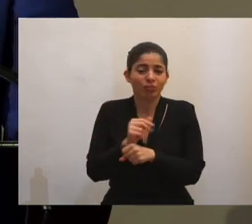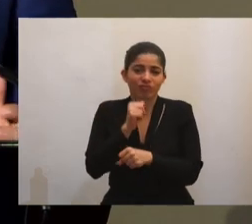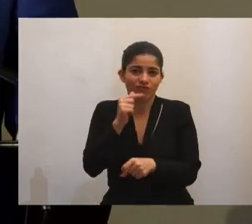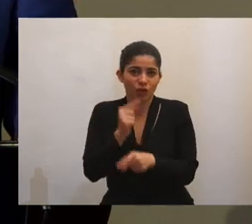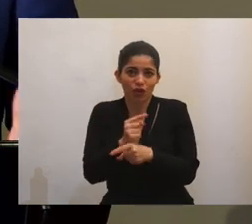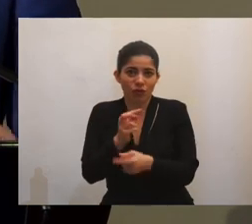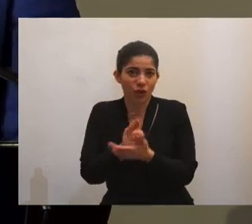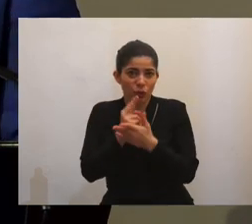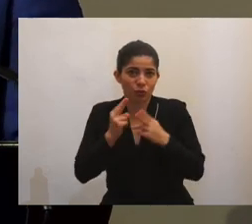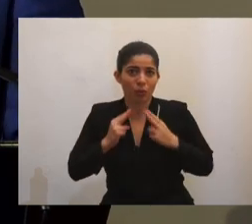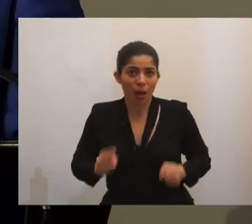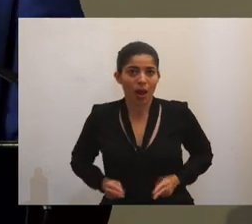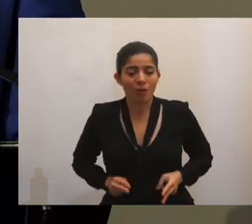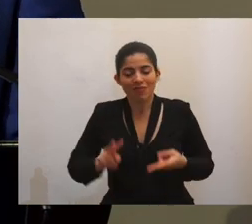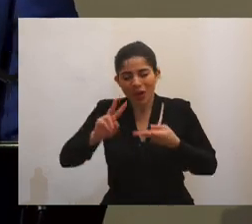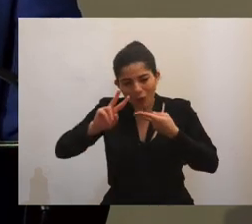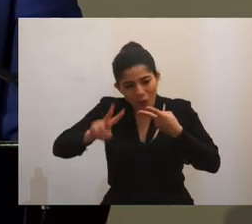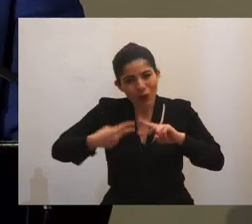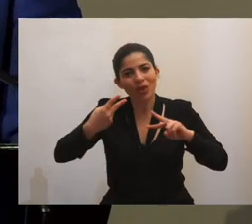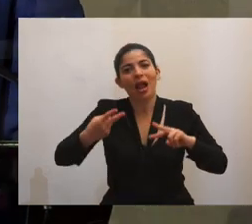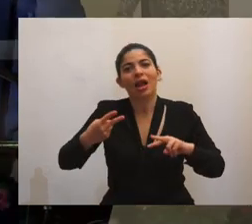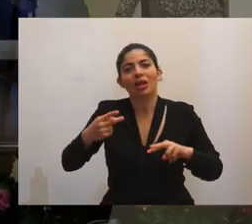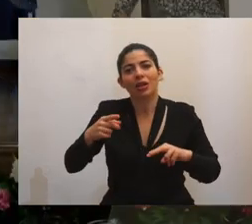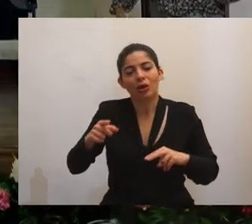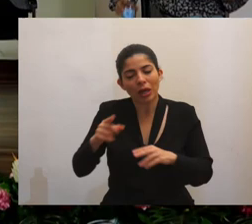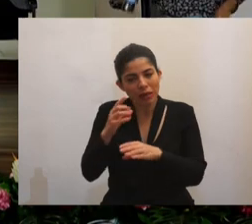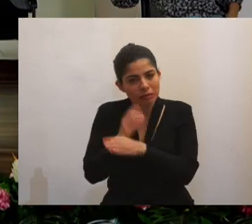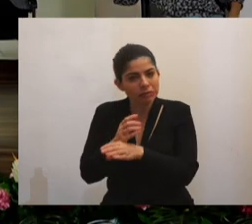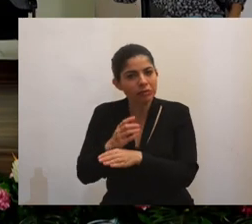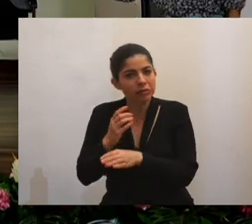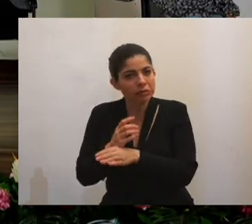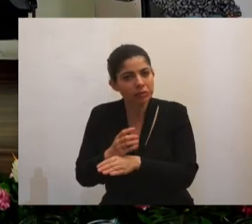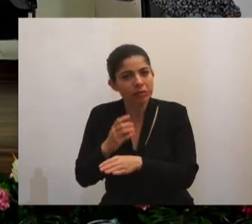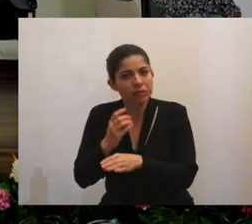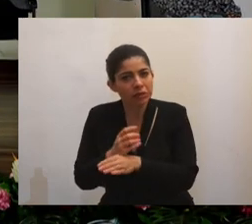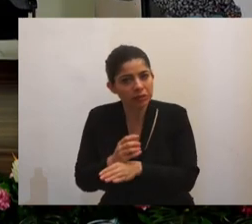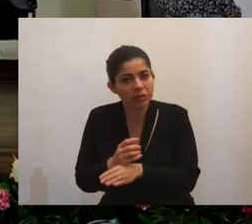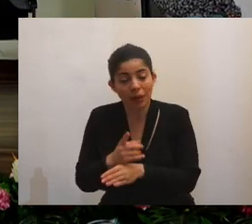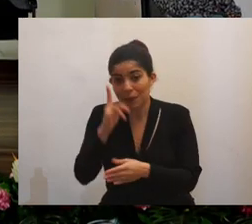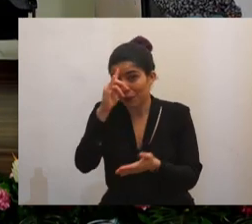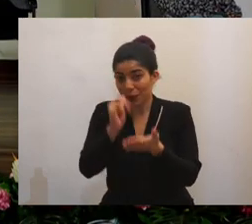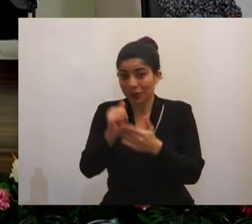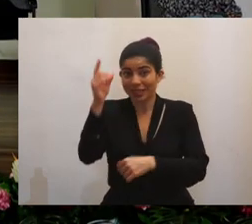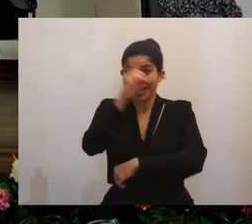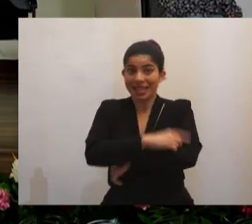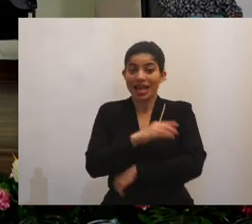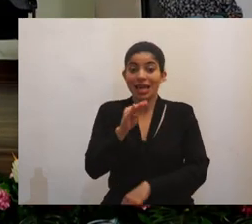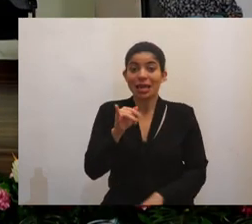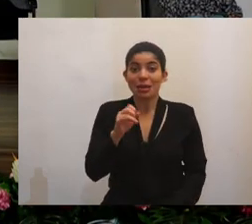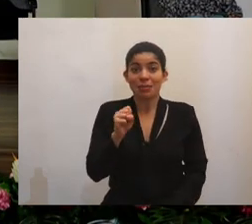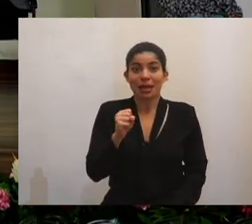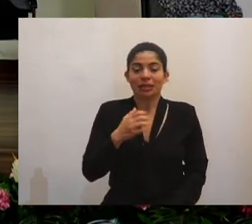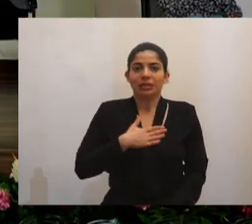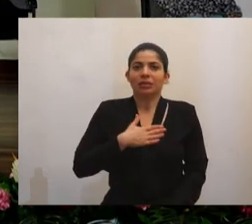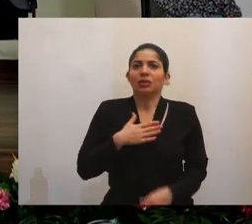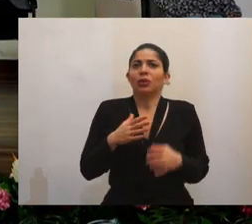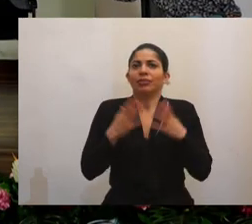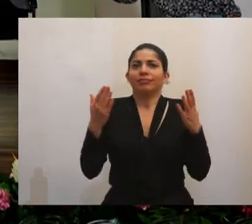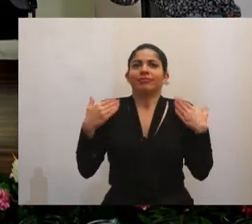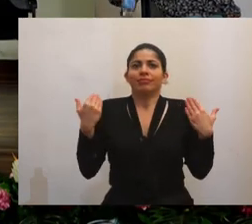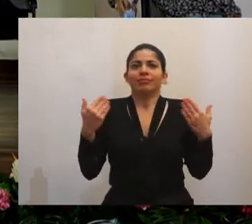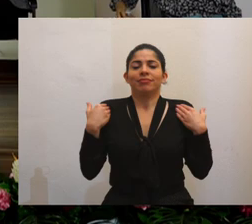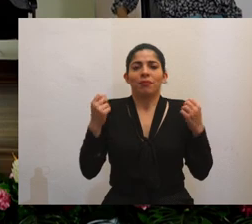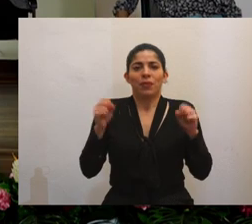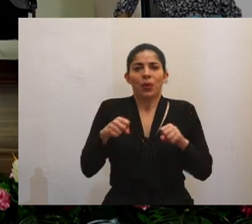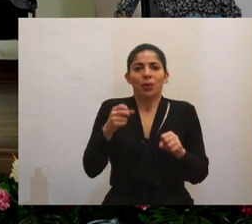recursos humanos, por el contrario, han estado resguardándolos. Por eso es que en este día para el IMAS es un gran placer poder